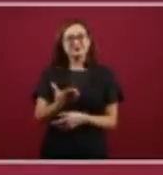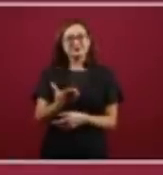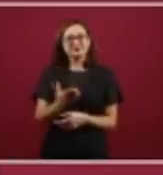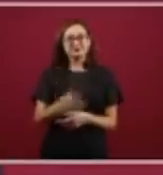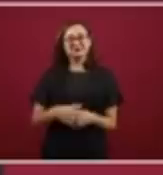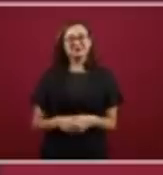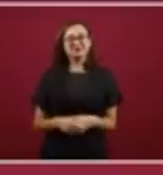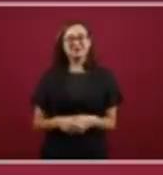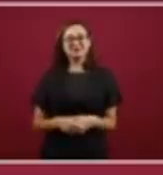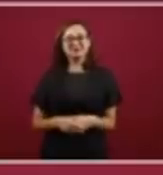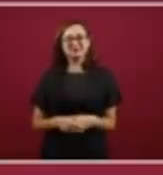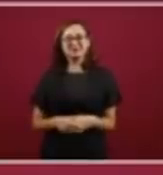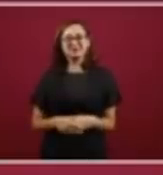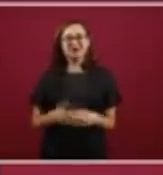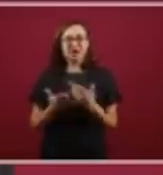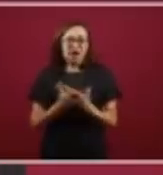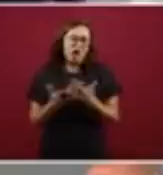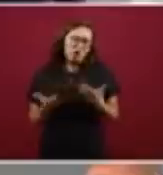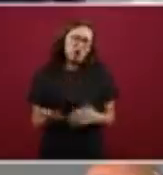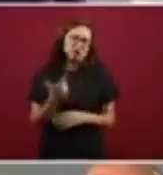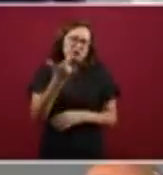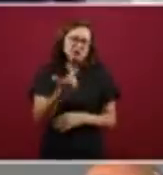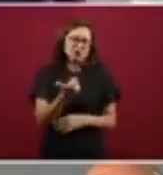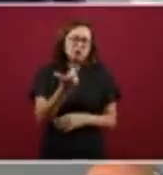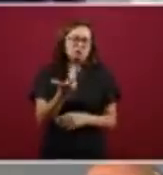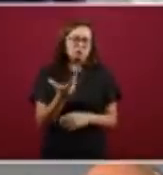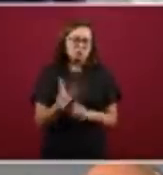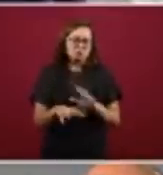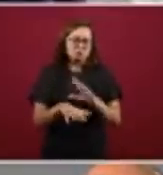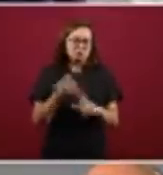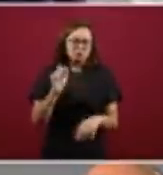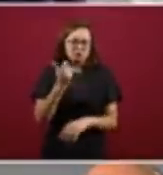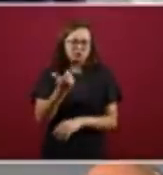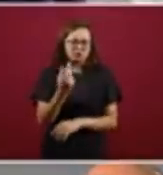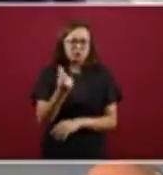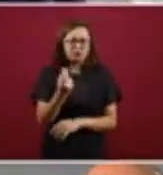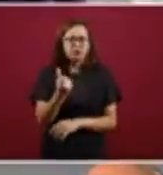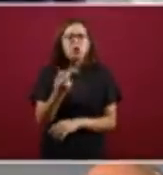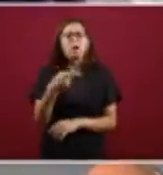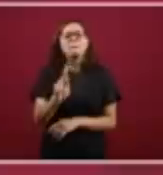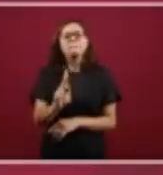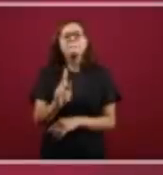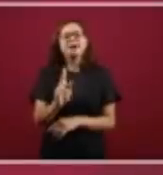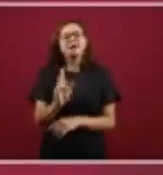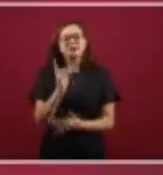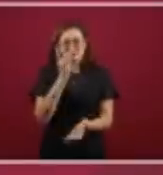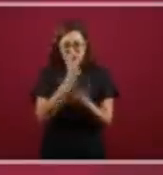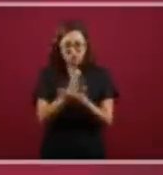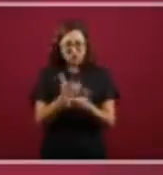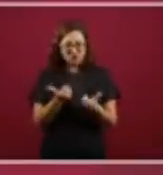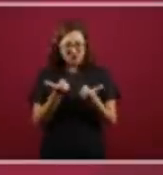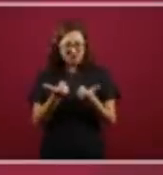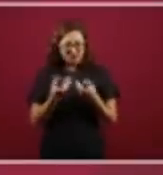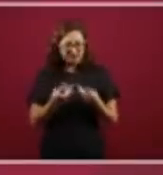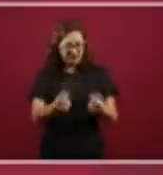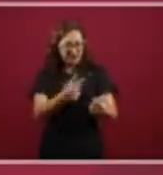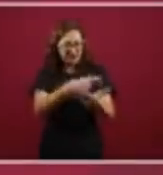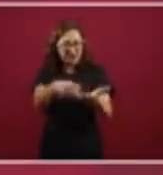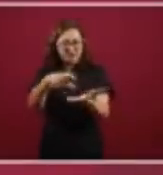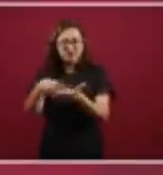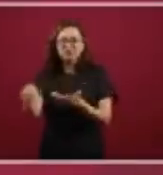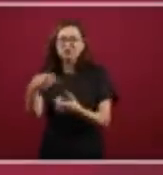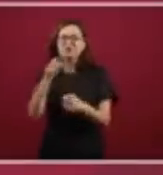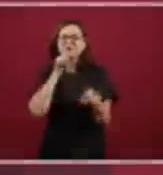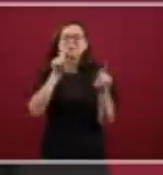Ahora pues es el dinero en efectivo, pero no solo es eso, es el fortalecer la